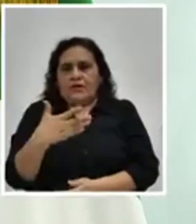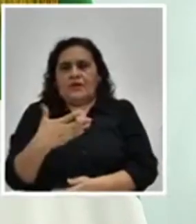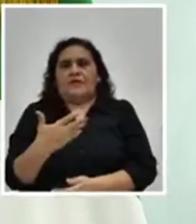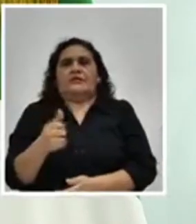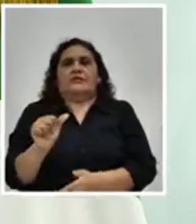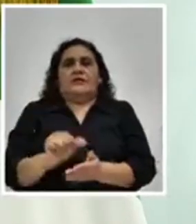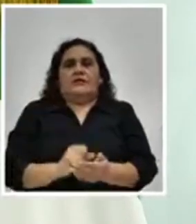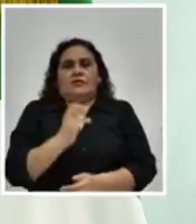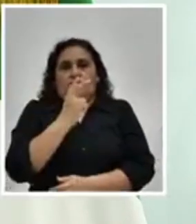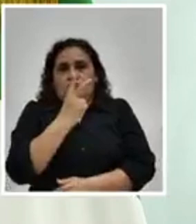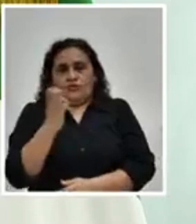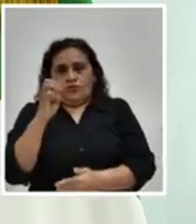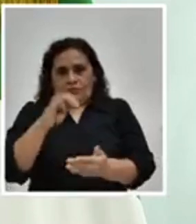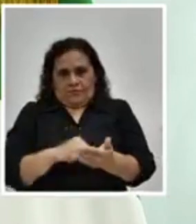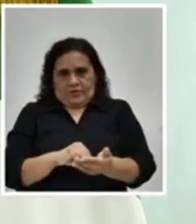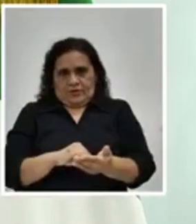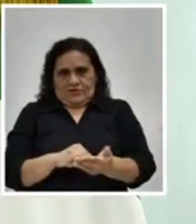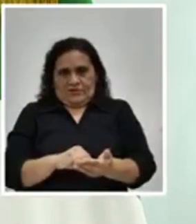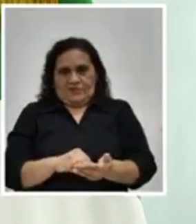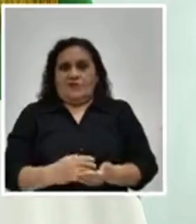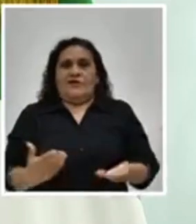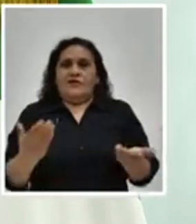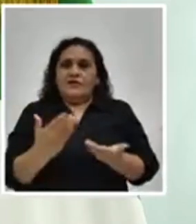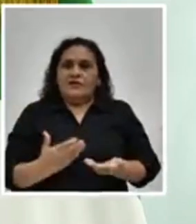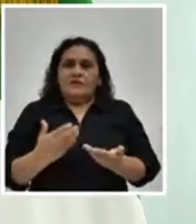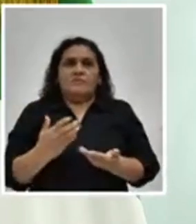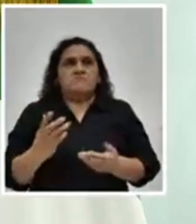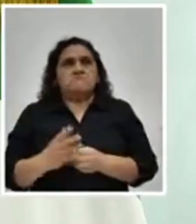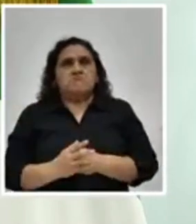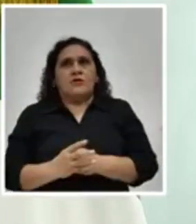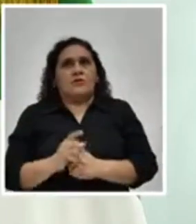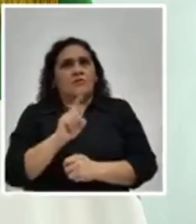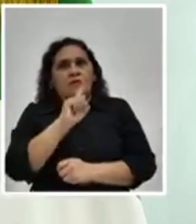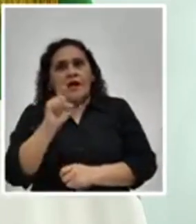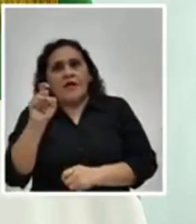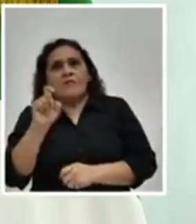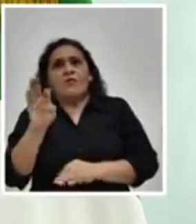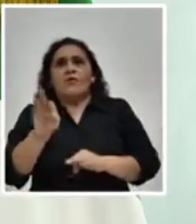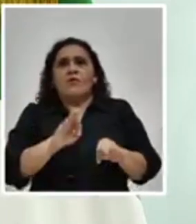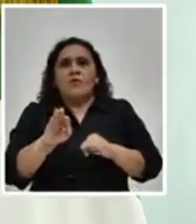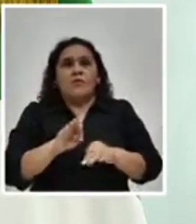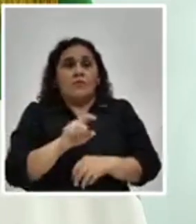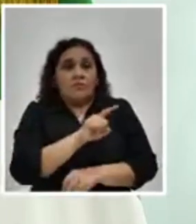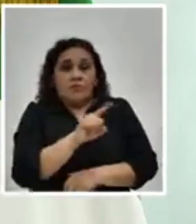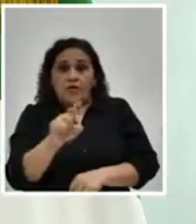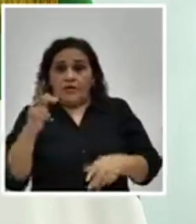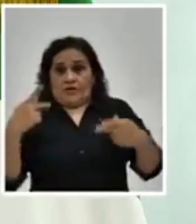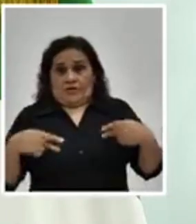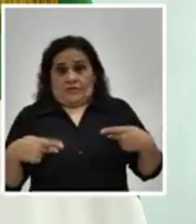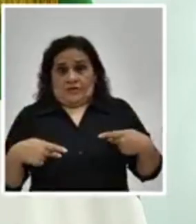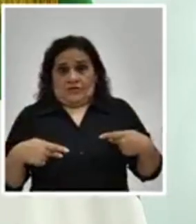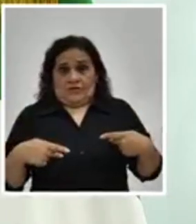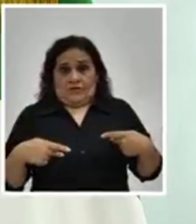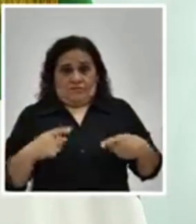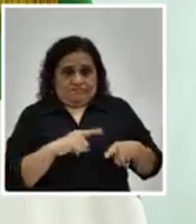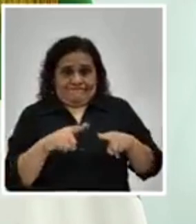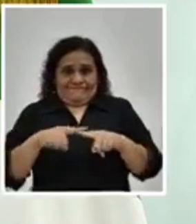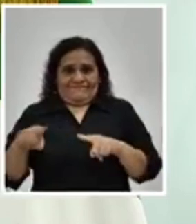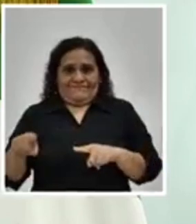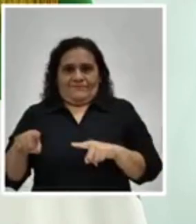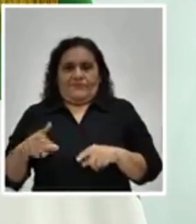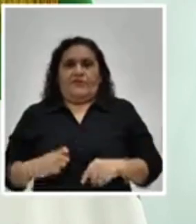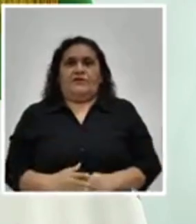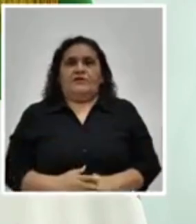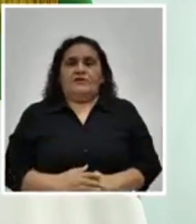pesos, generando un promedio de 100 empleos nuevos para la población local en general.